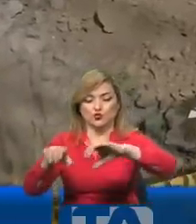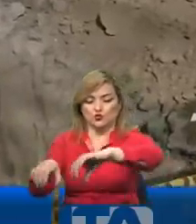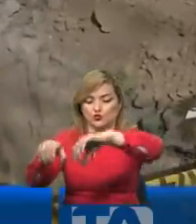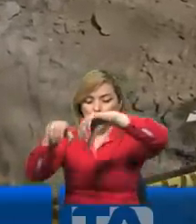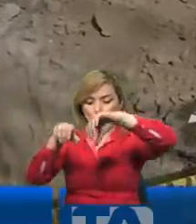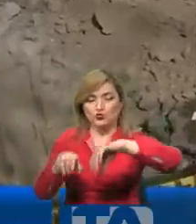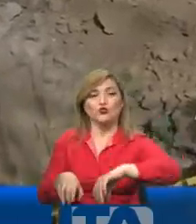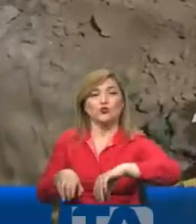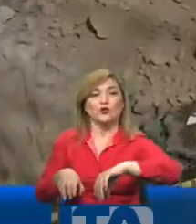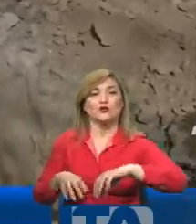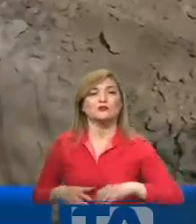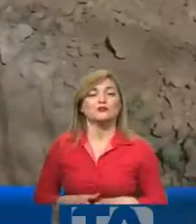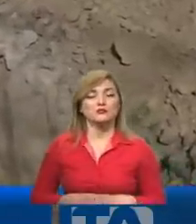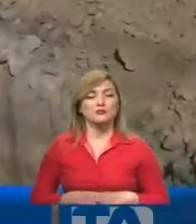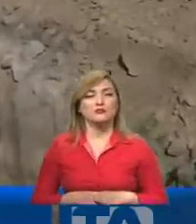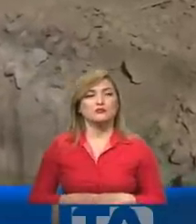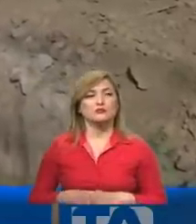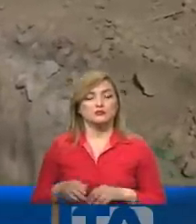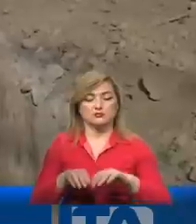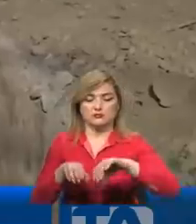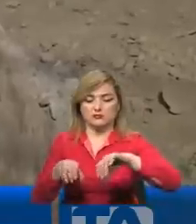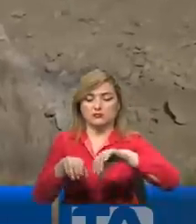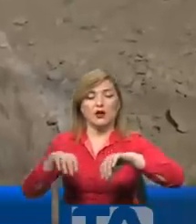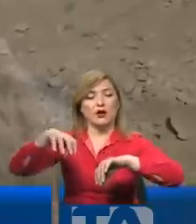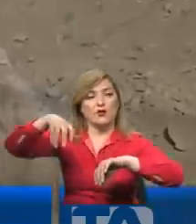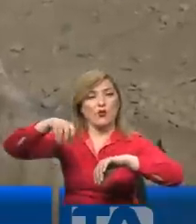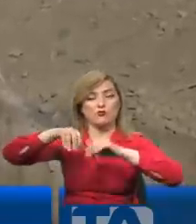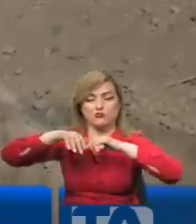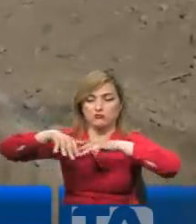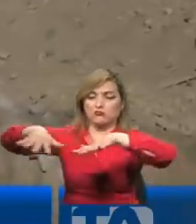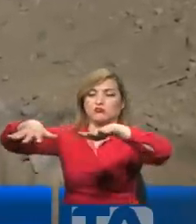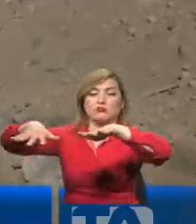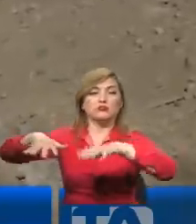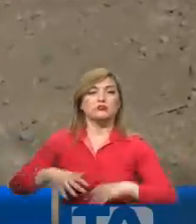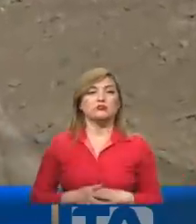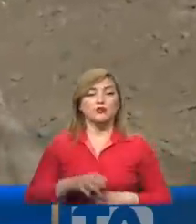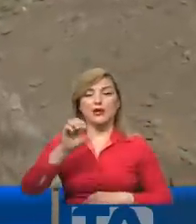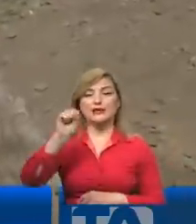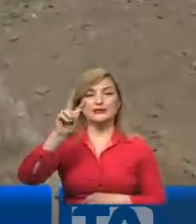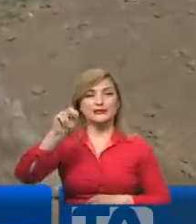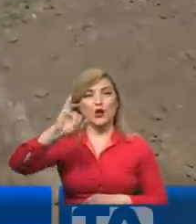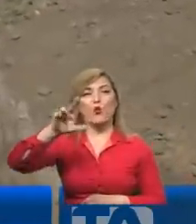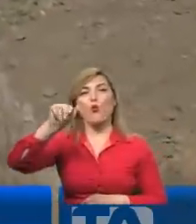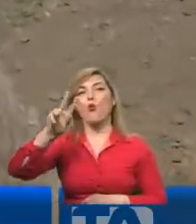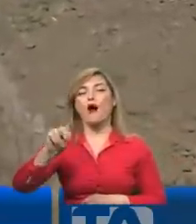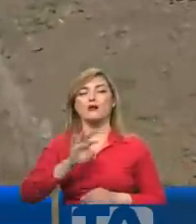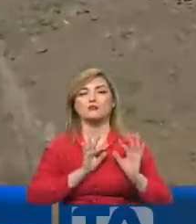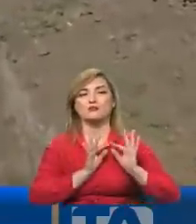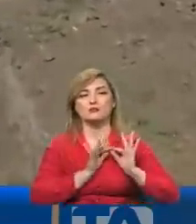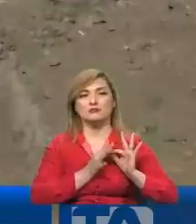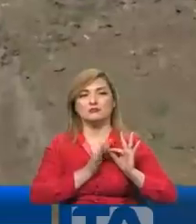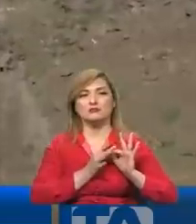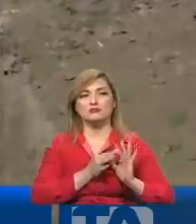tuberías que según los vecinos van a proveer de agua hasta al sector de San Juan de Calderón. La